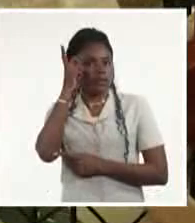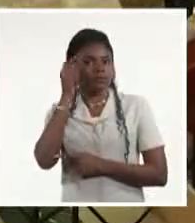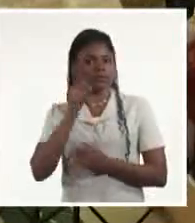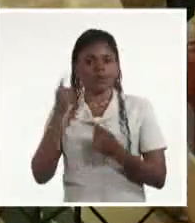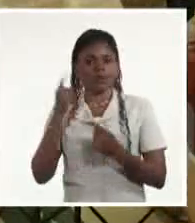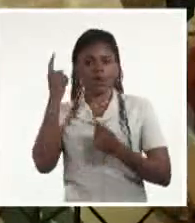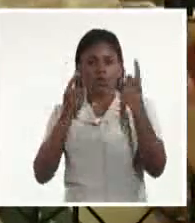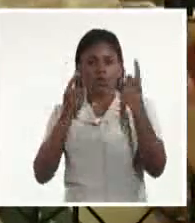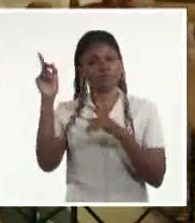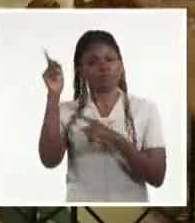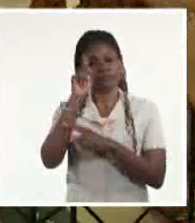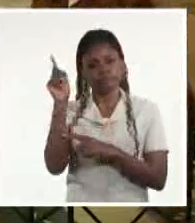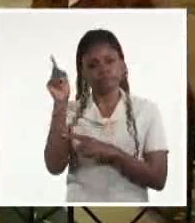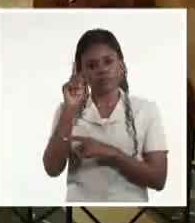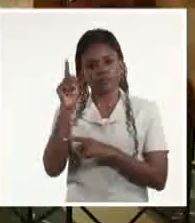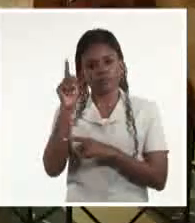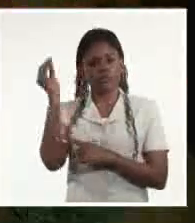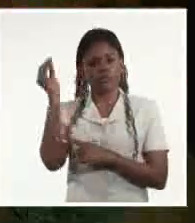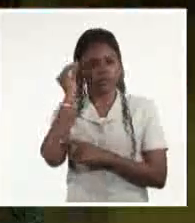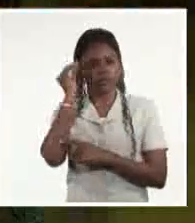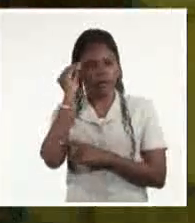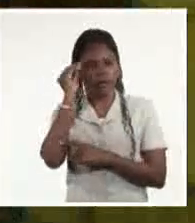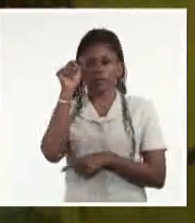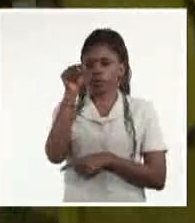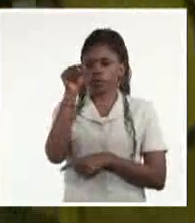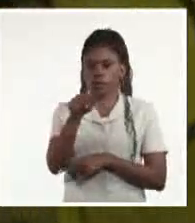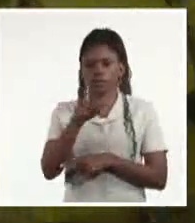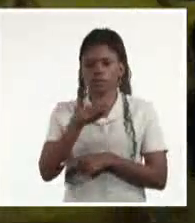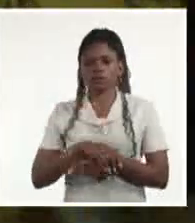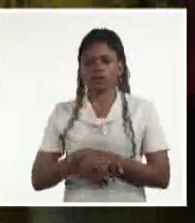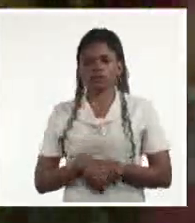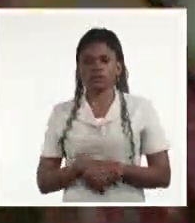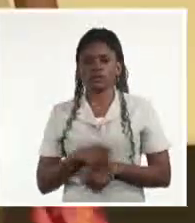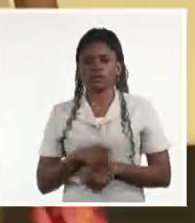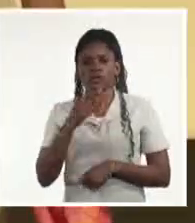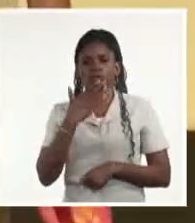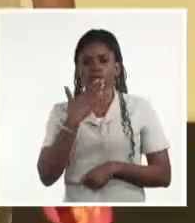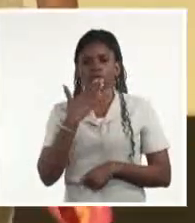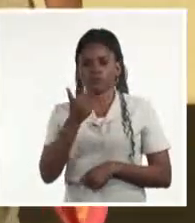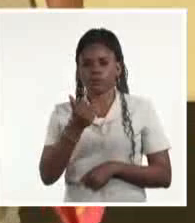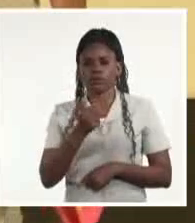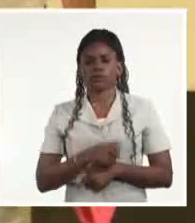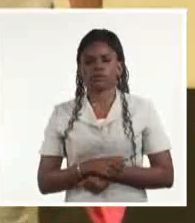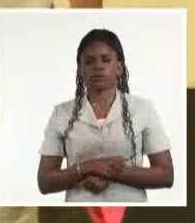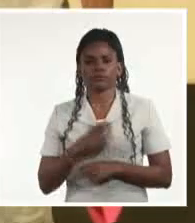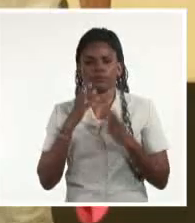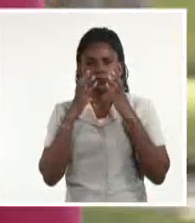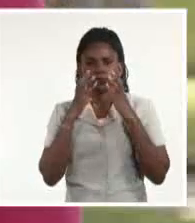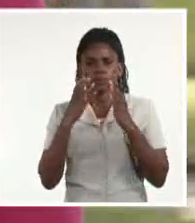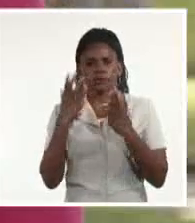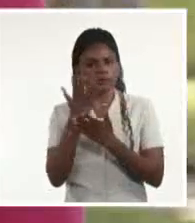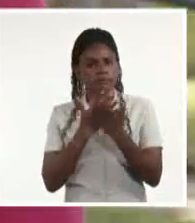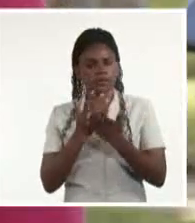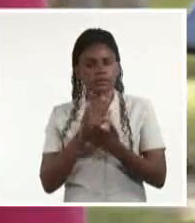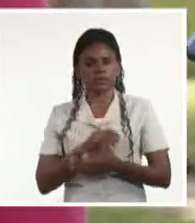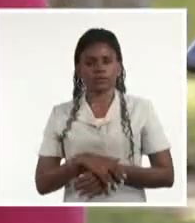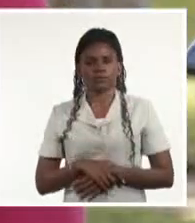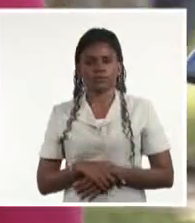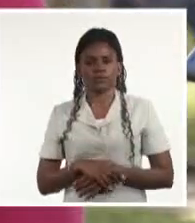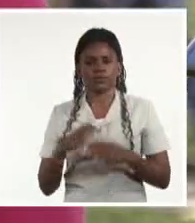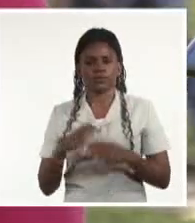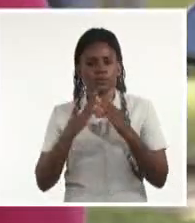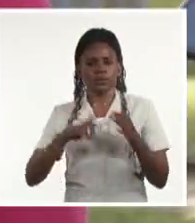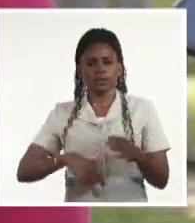vez enriquecen más su ámbito estético y la espiritualidad. El primer logro que tienen las casas de cultura es